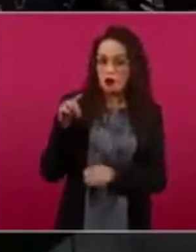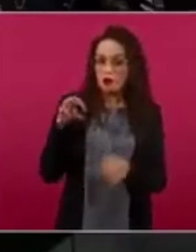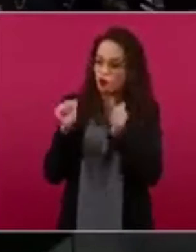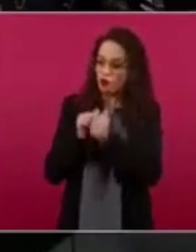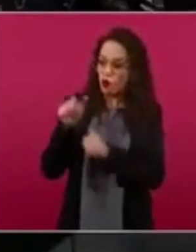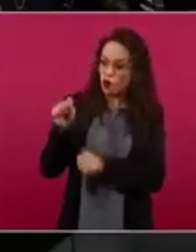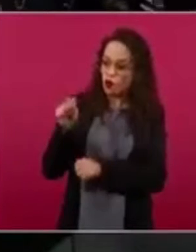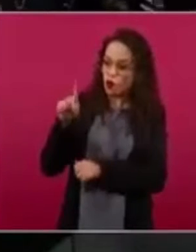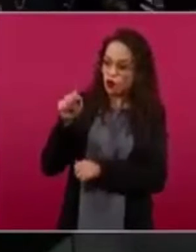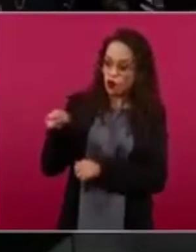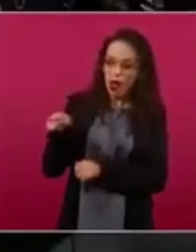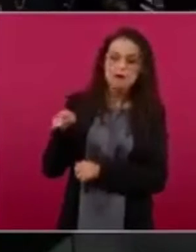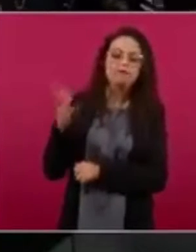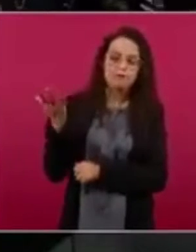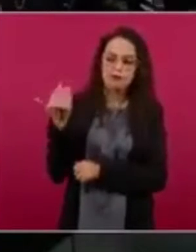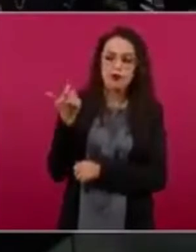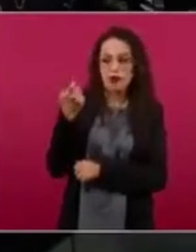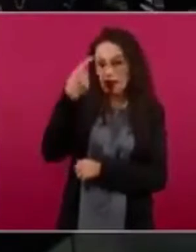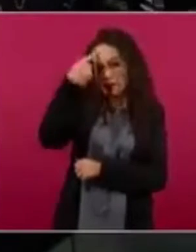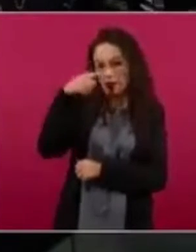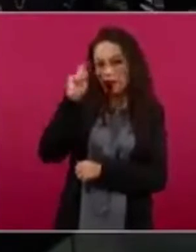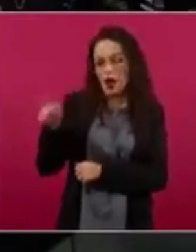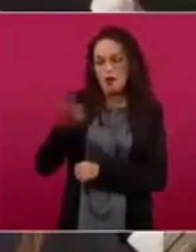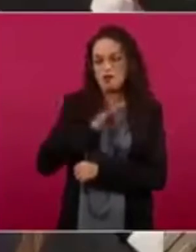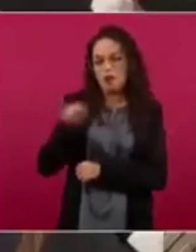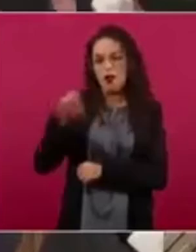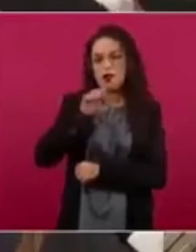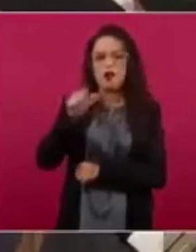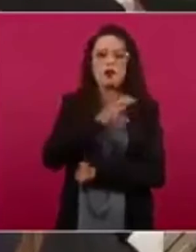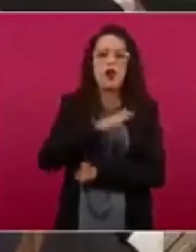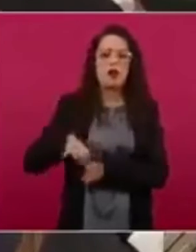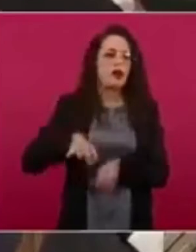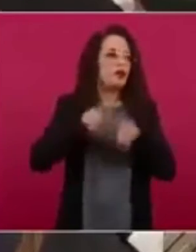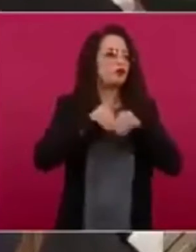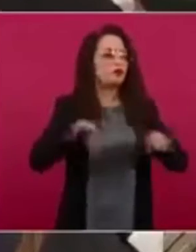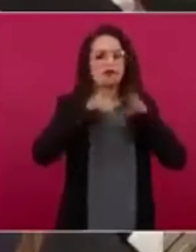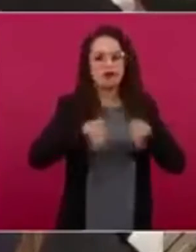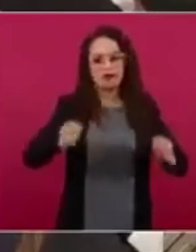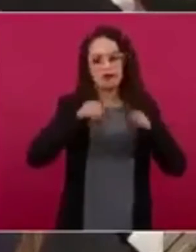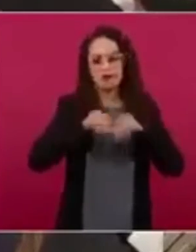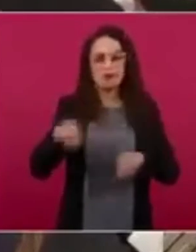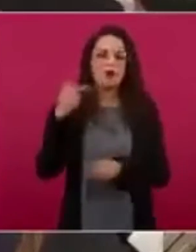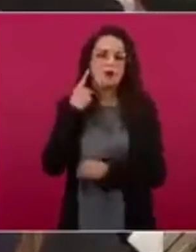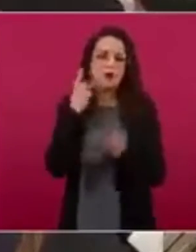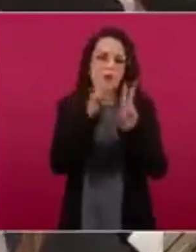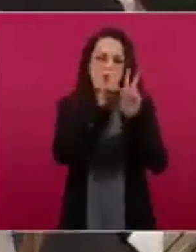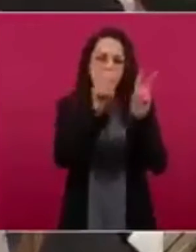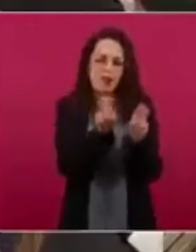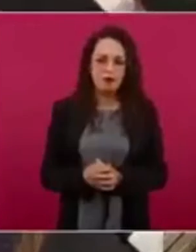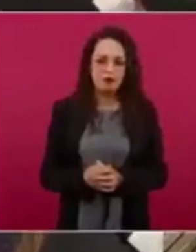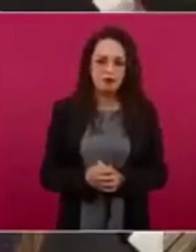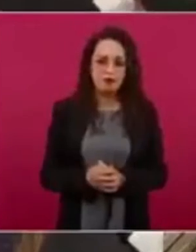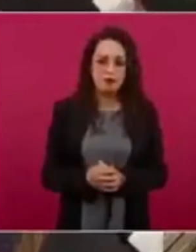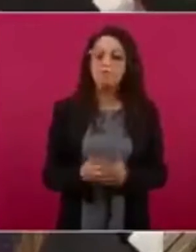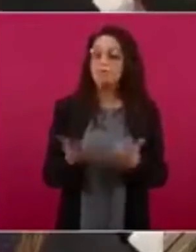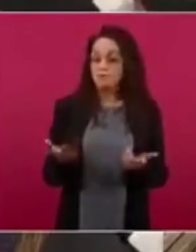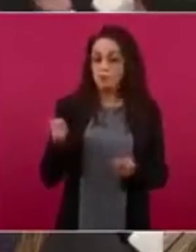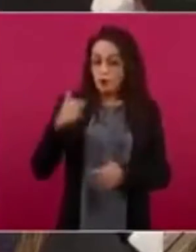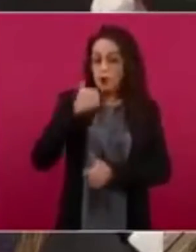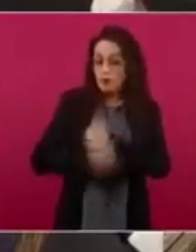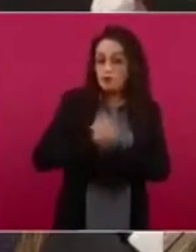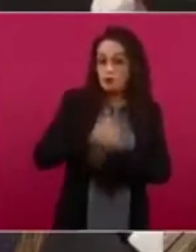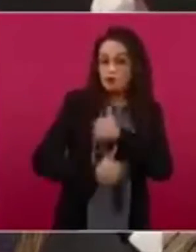le pedía dinero para financiar su campaña. En ese entonces, Cocoa Calderón quería contender y contendió por